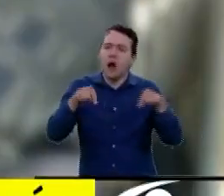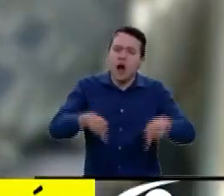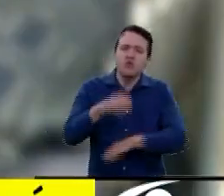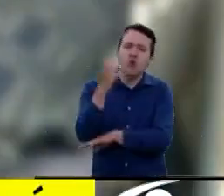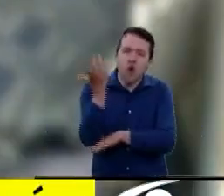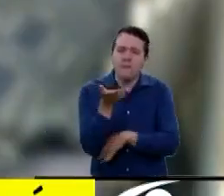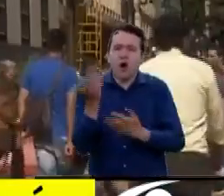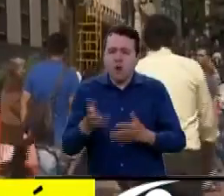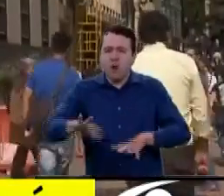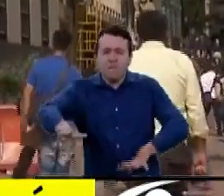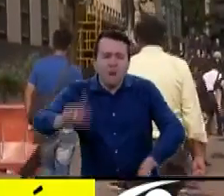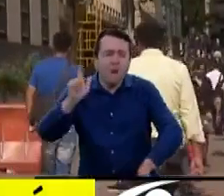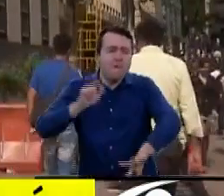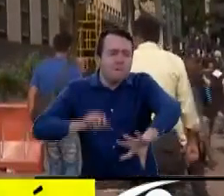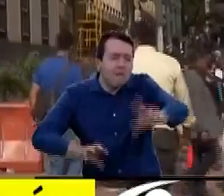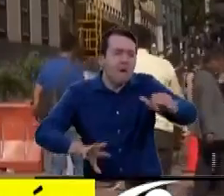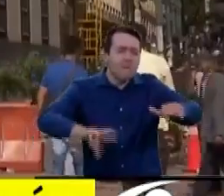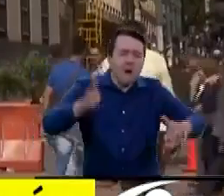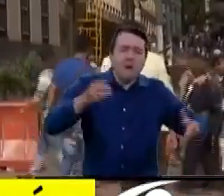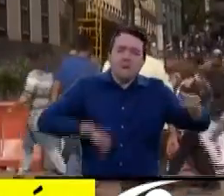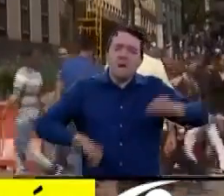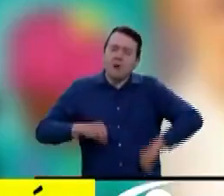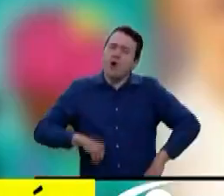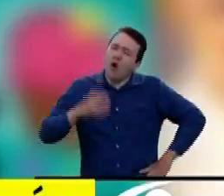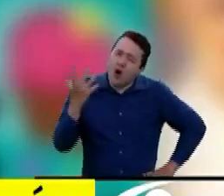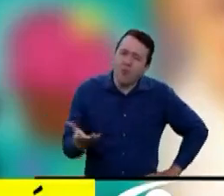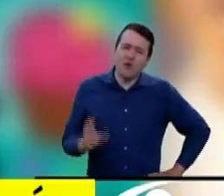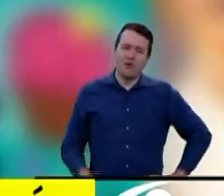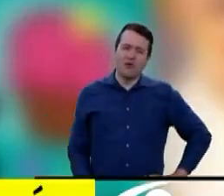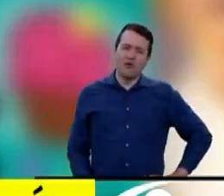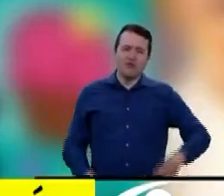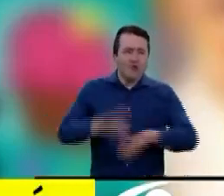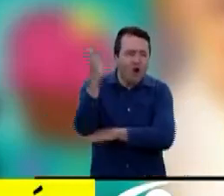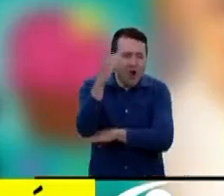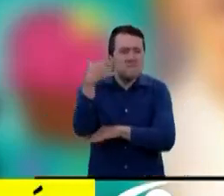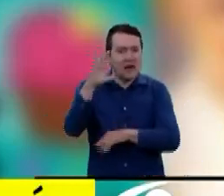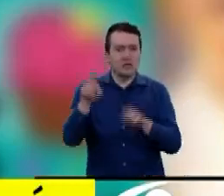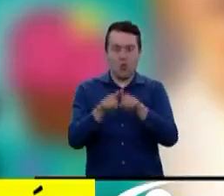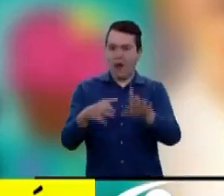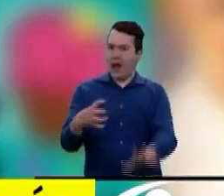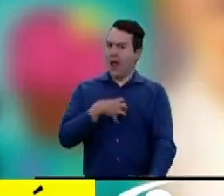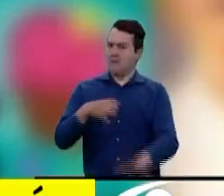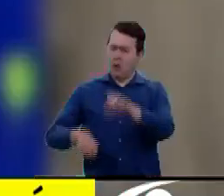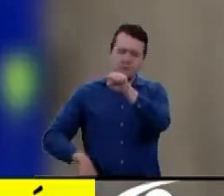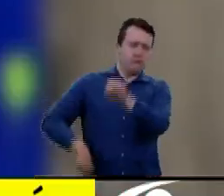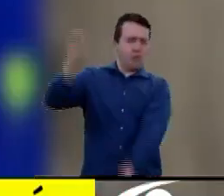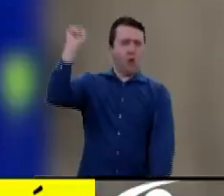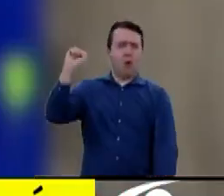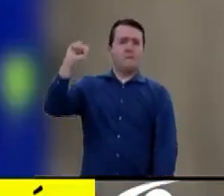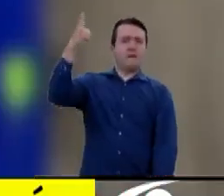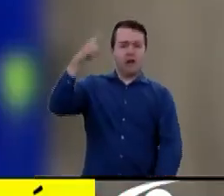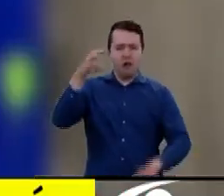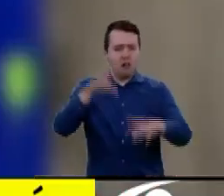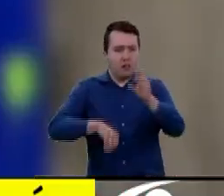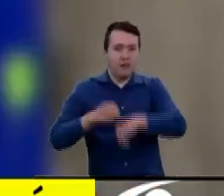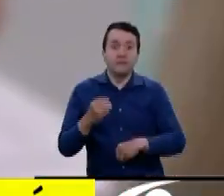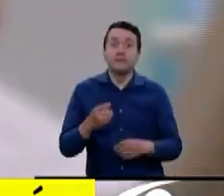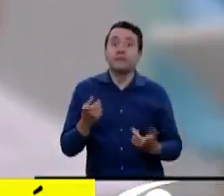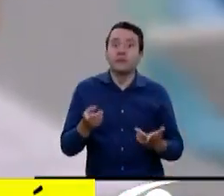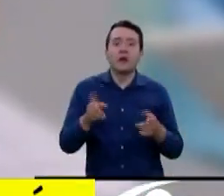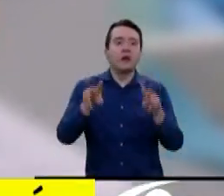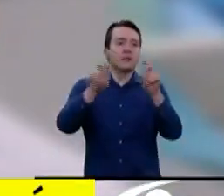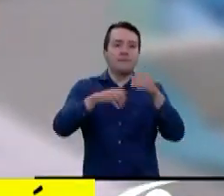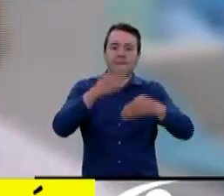Porque en Colombia somos campeones en carteles de corrupción. También en el sector privado, del papel higiénico, de los